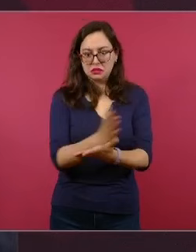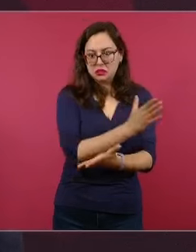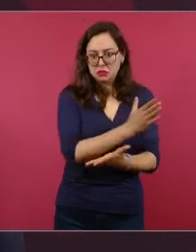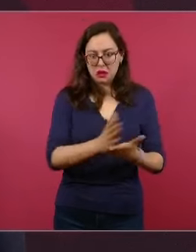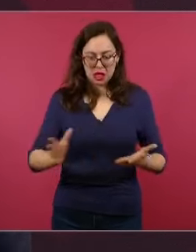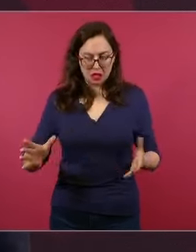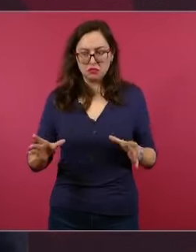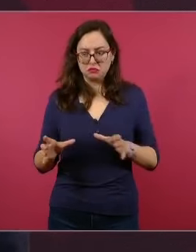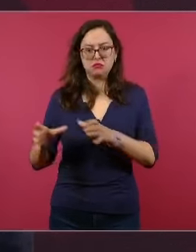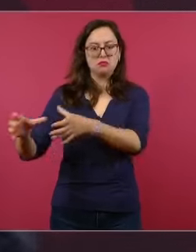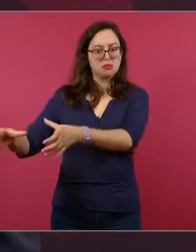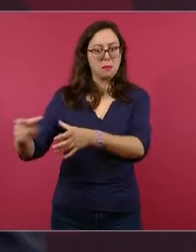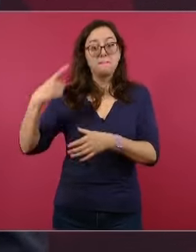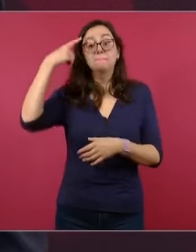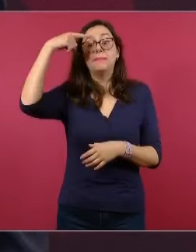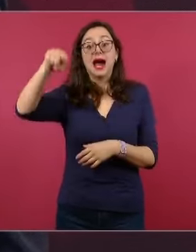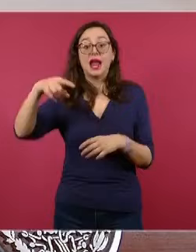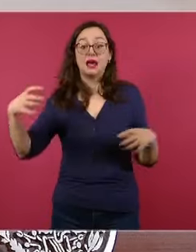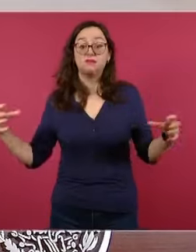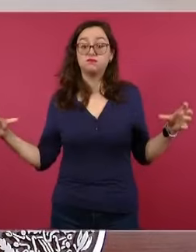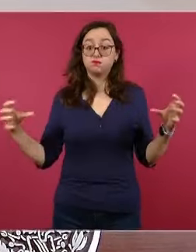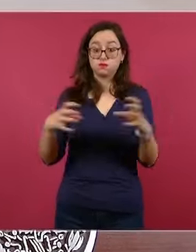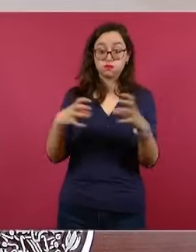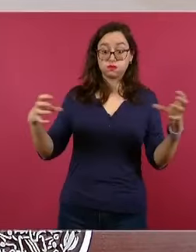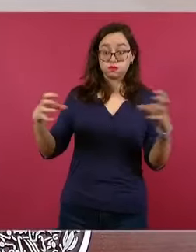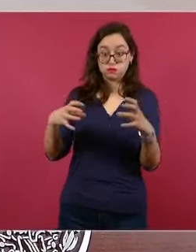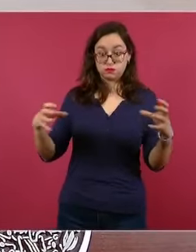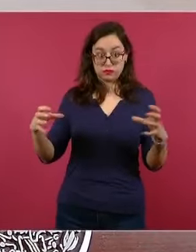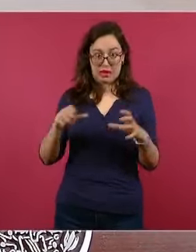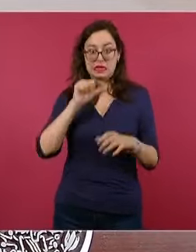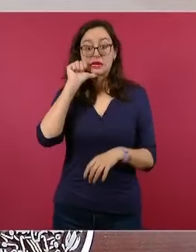a nadie ni usar la